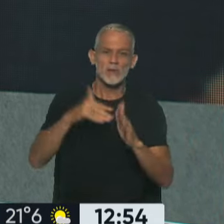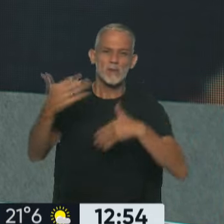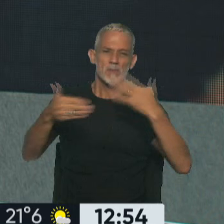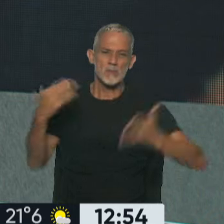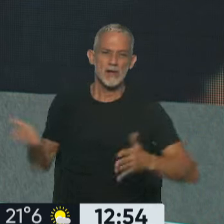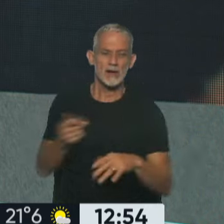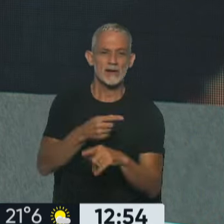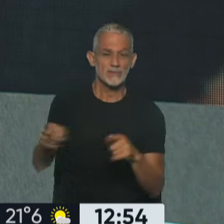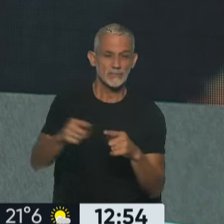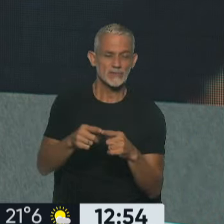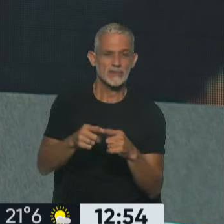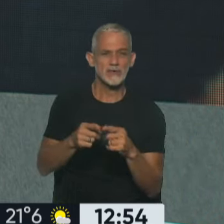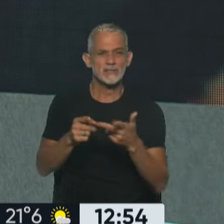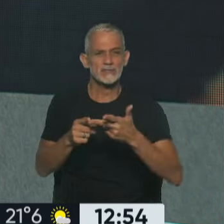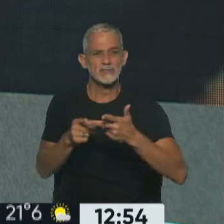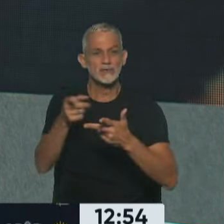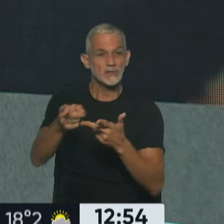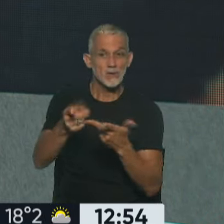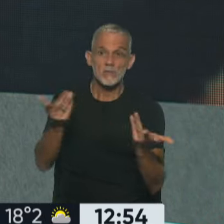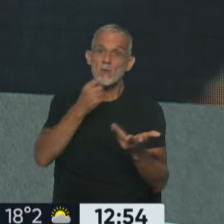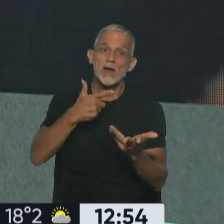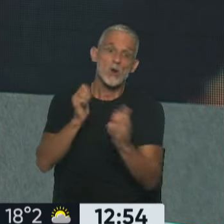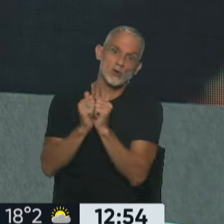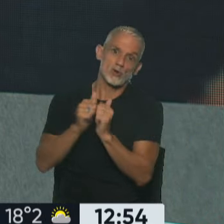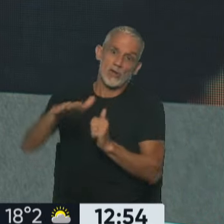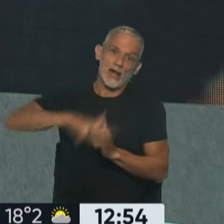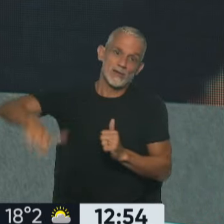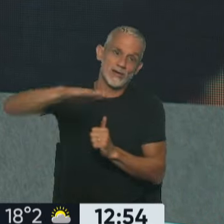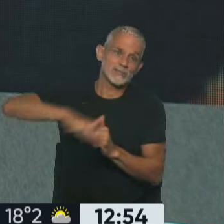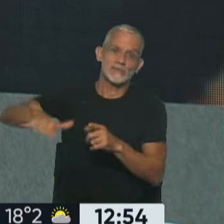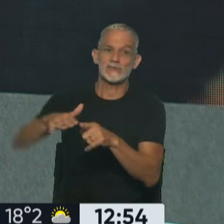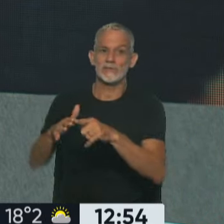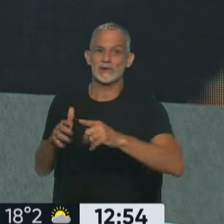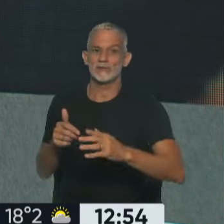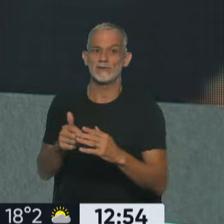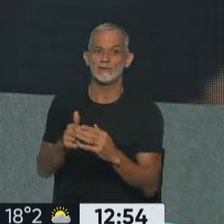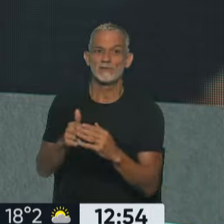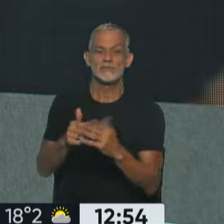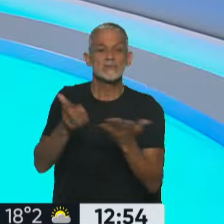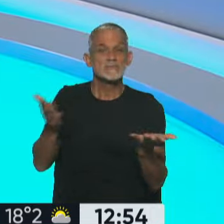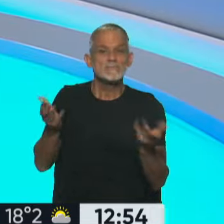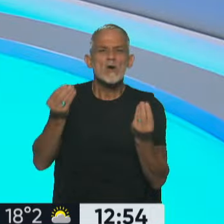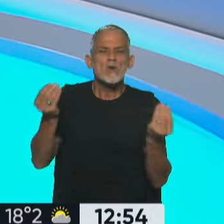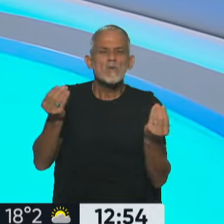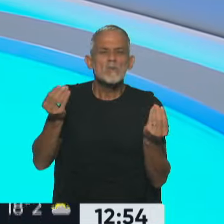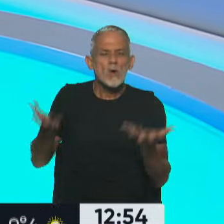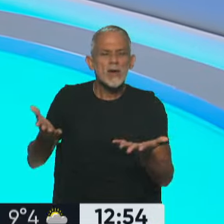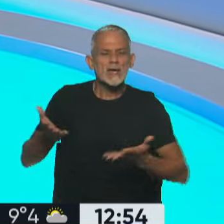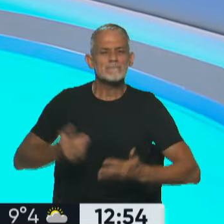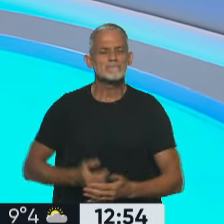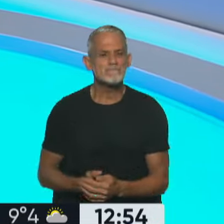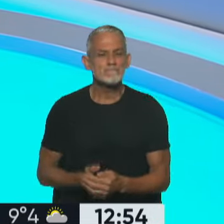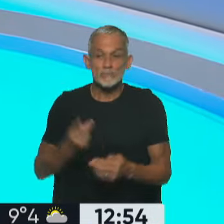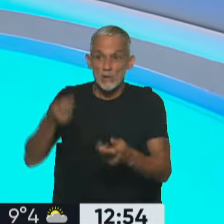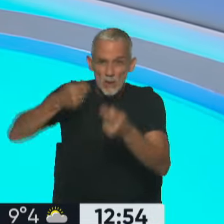bien, la violencia narco. Bueno, por ejemplo, la ciudad de Rosario. ¿Qué explicación hay, digo, de por qué